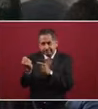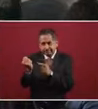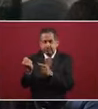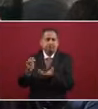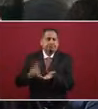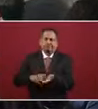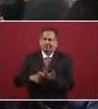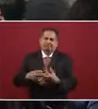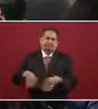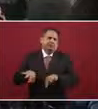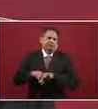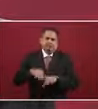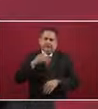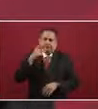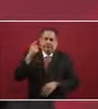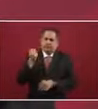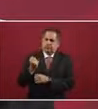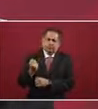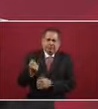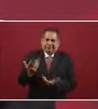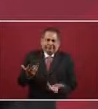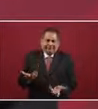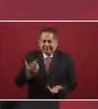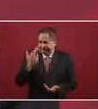muy poderosa. Es lo que